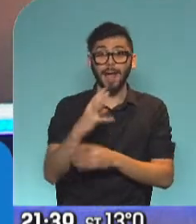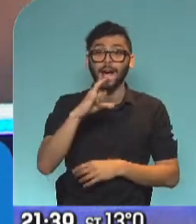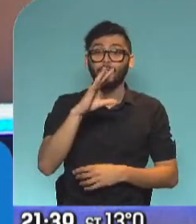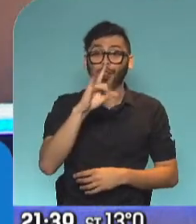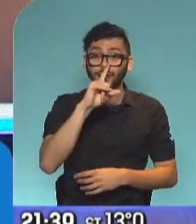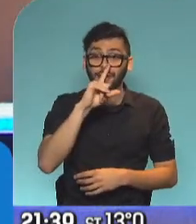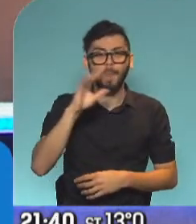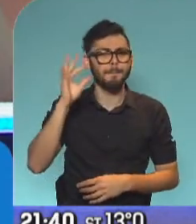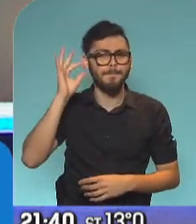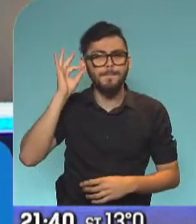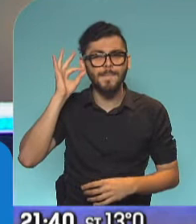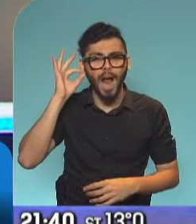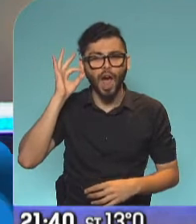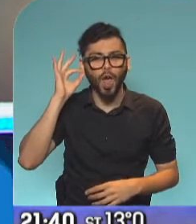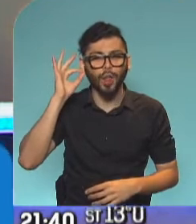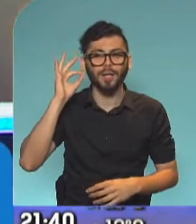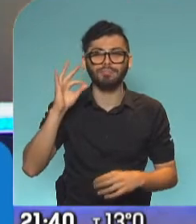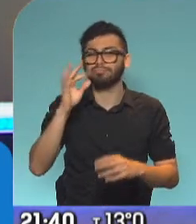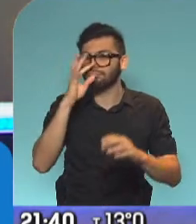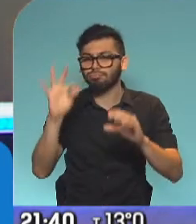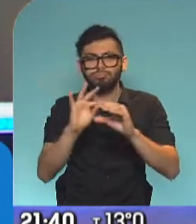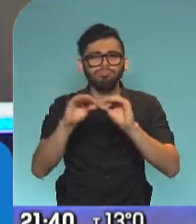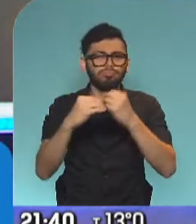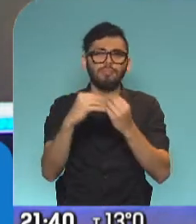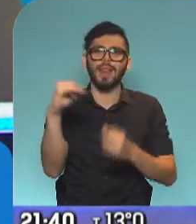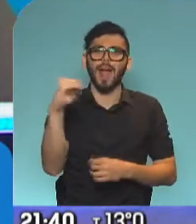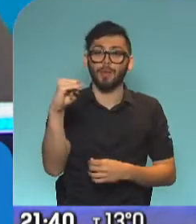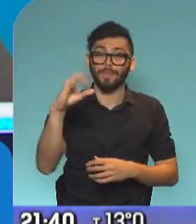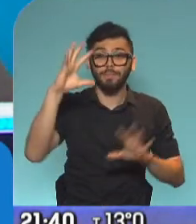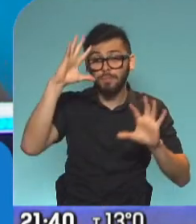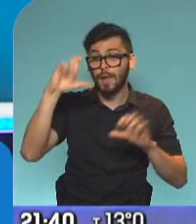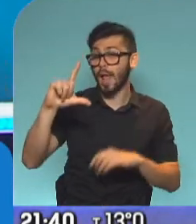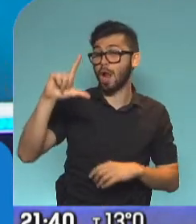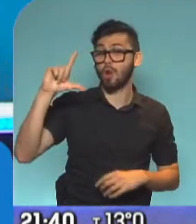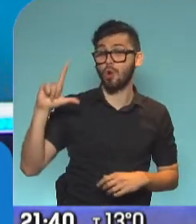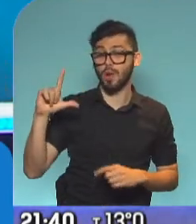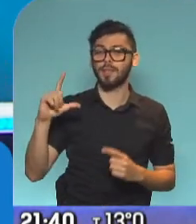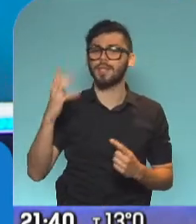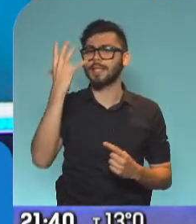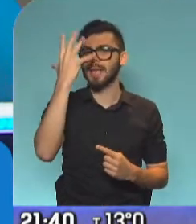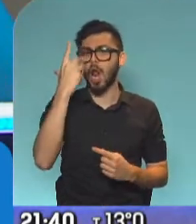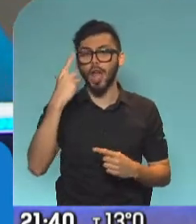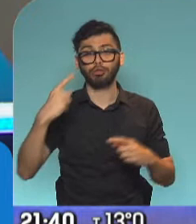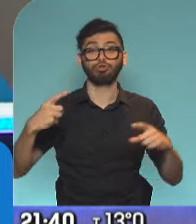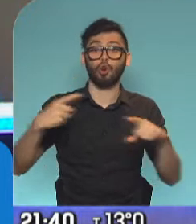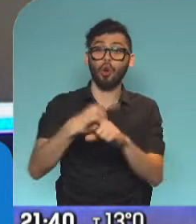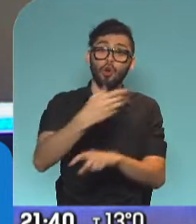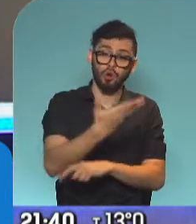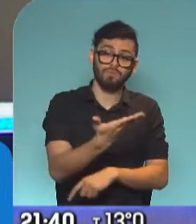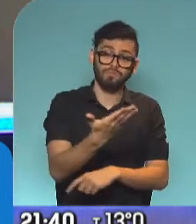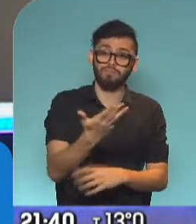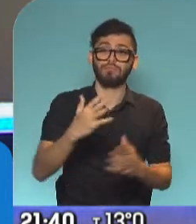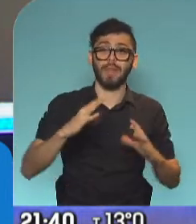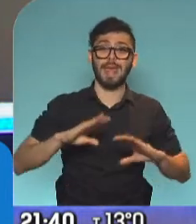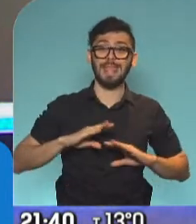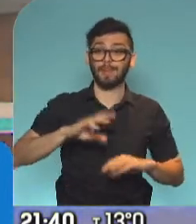técnico Diego Maradona. Recordemos cuando el lunes pasado jugaron San Lorenzo justamente contra